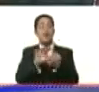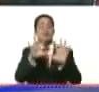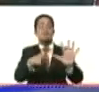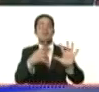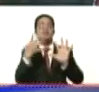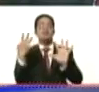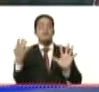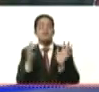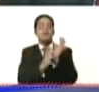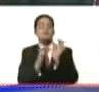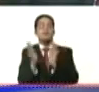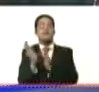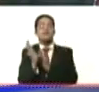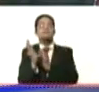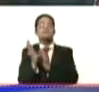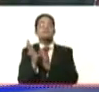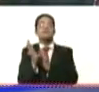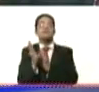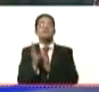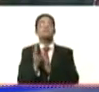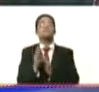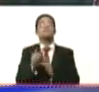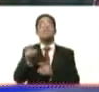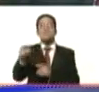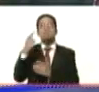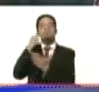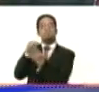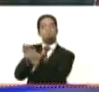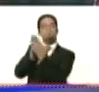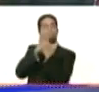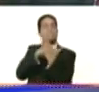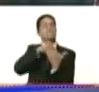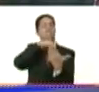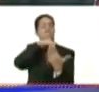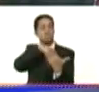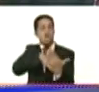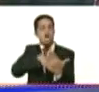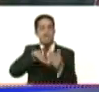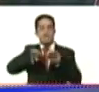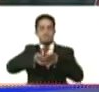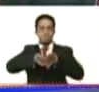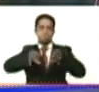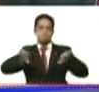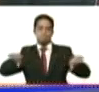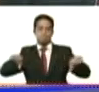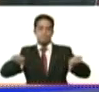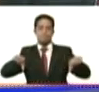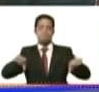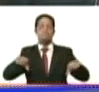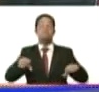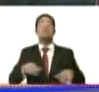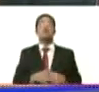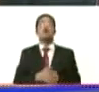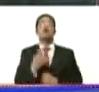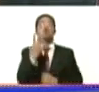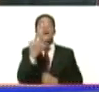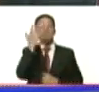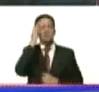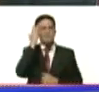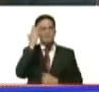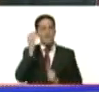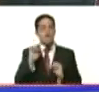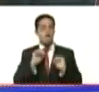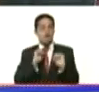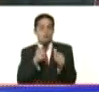tiempo, marcó la época histórica y partió la historia en dos. Y el 4 de febrero empezó la